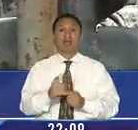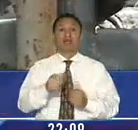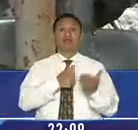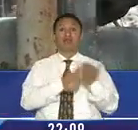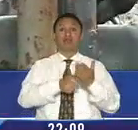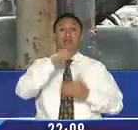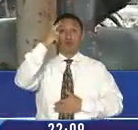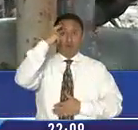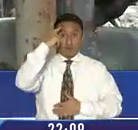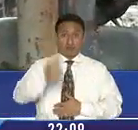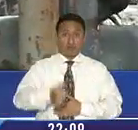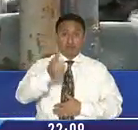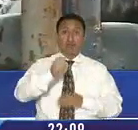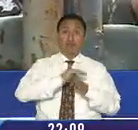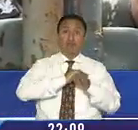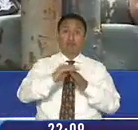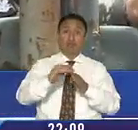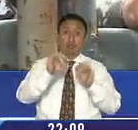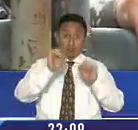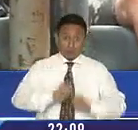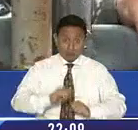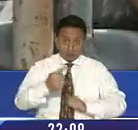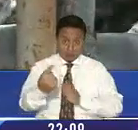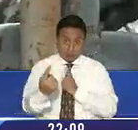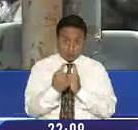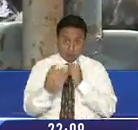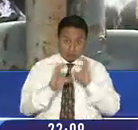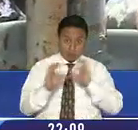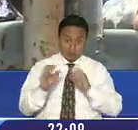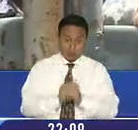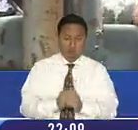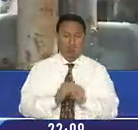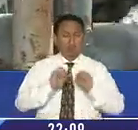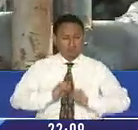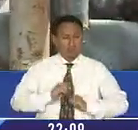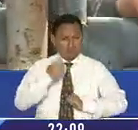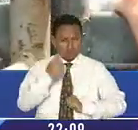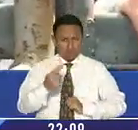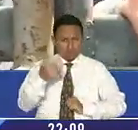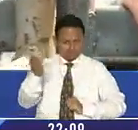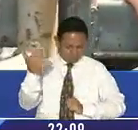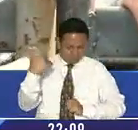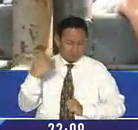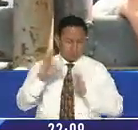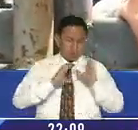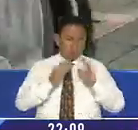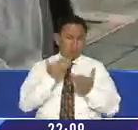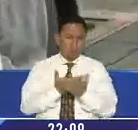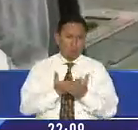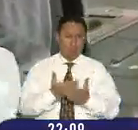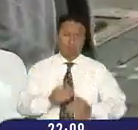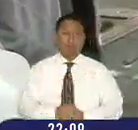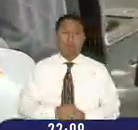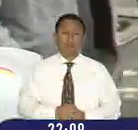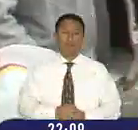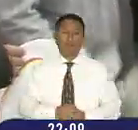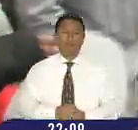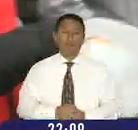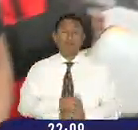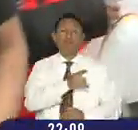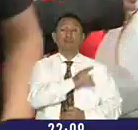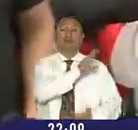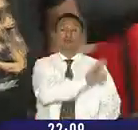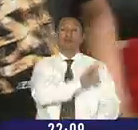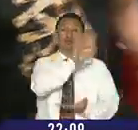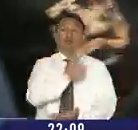de Gobierno y les pide que si es que desean conversar, que está muy atento a escucharles sus propuestas. Pese a ello, los representantes